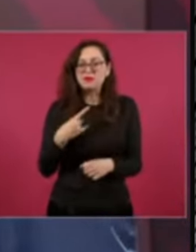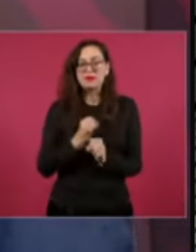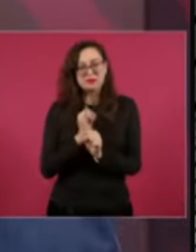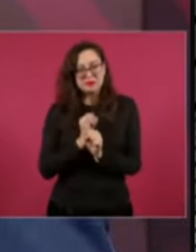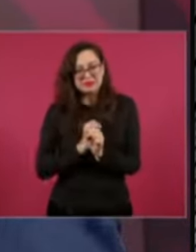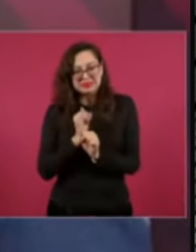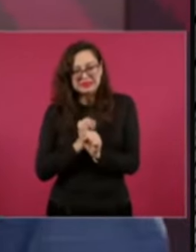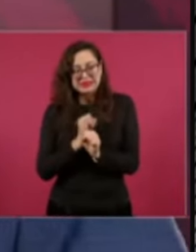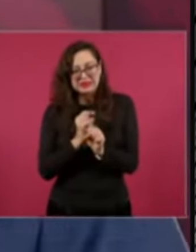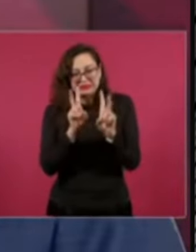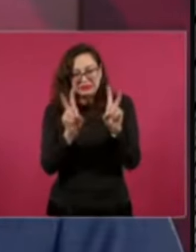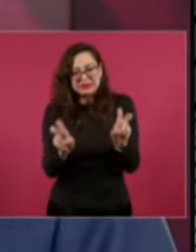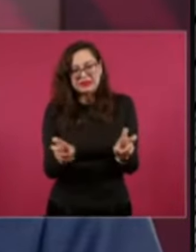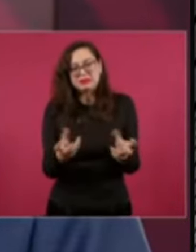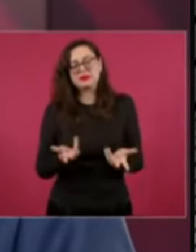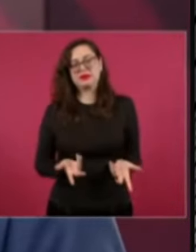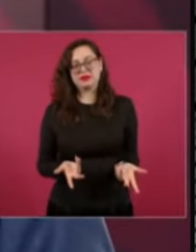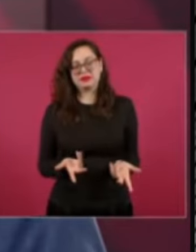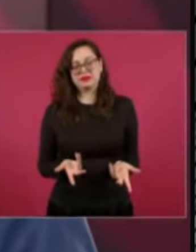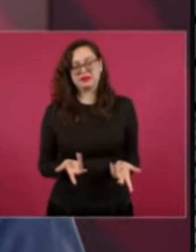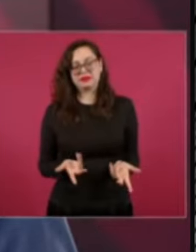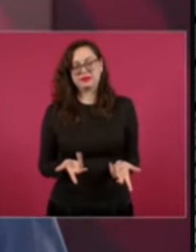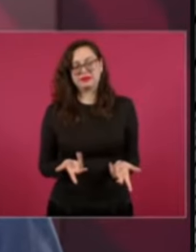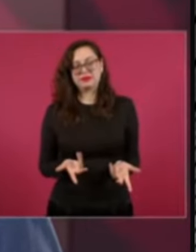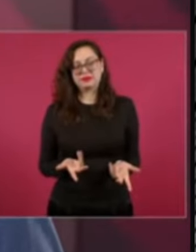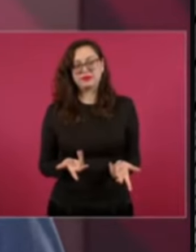sobre este caso.